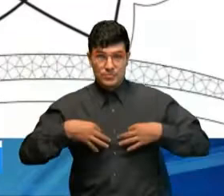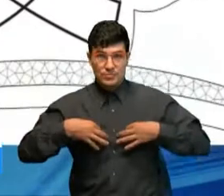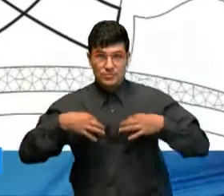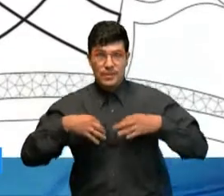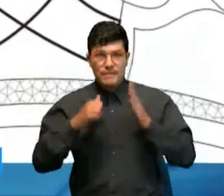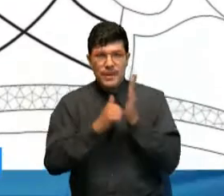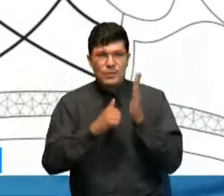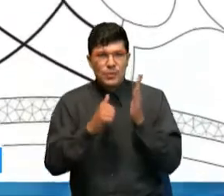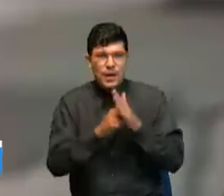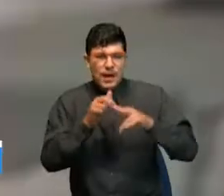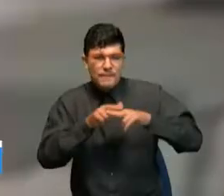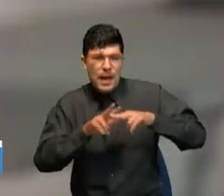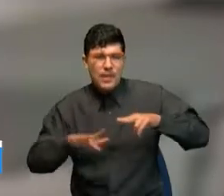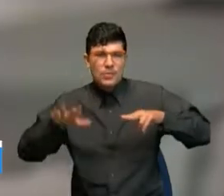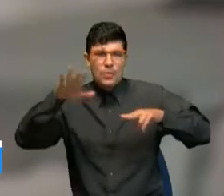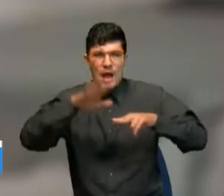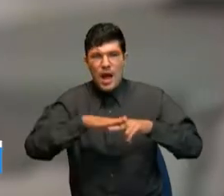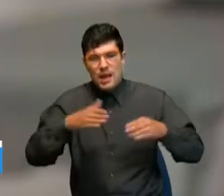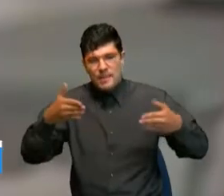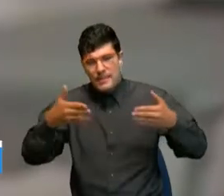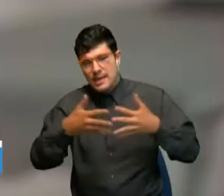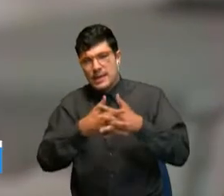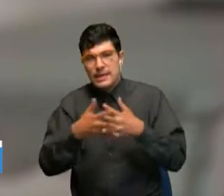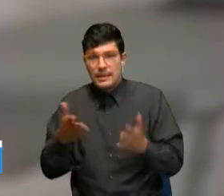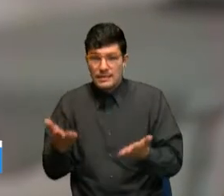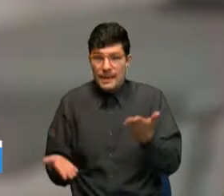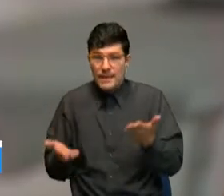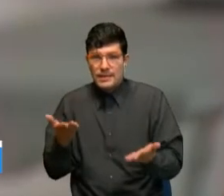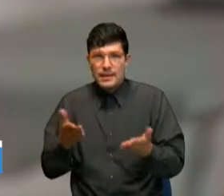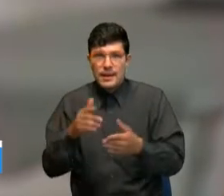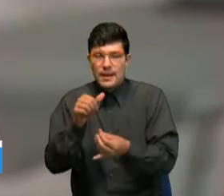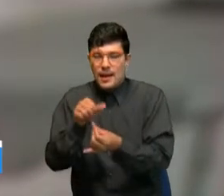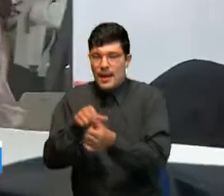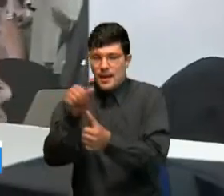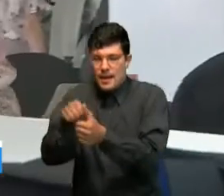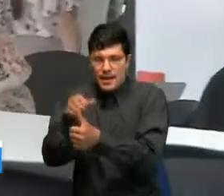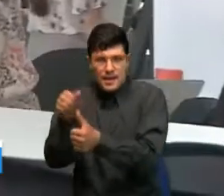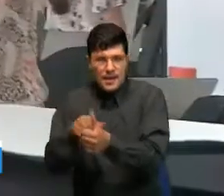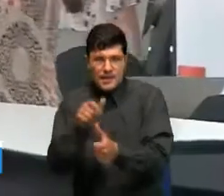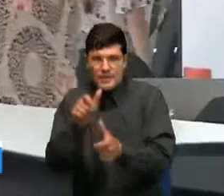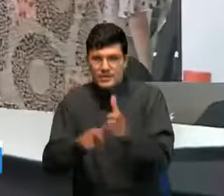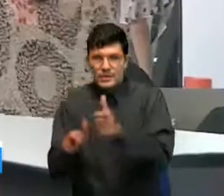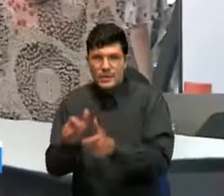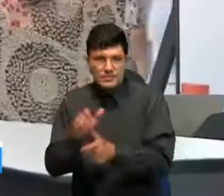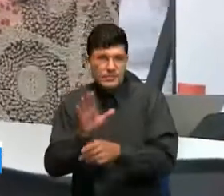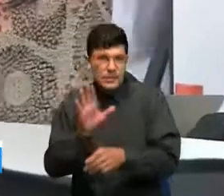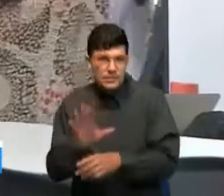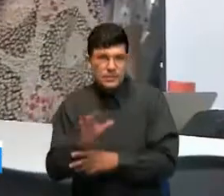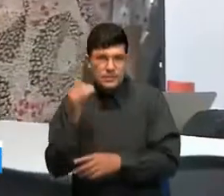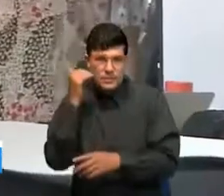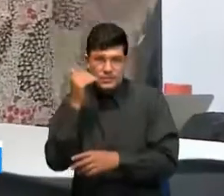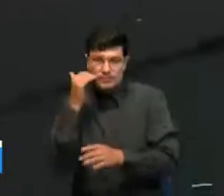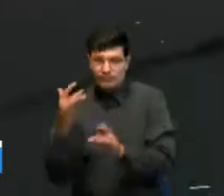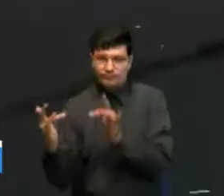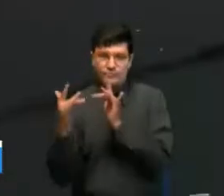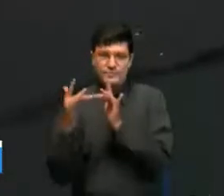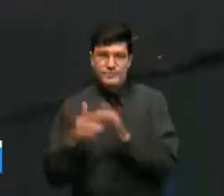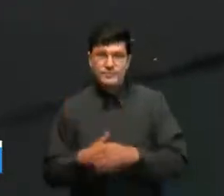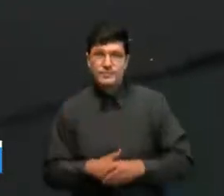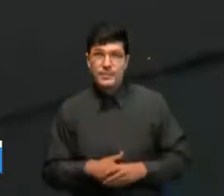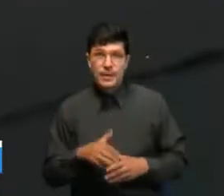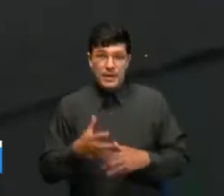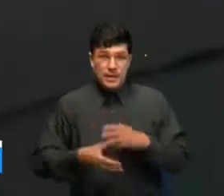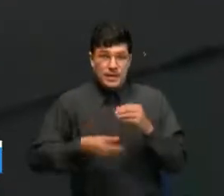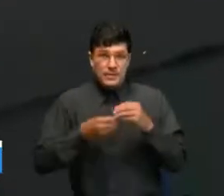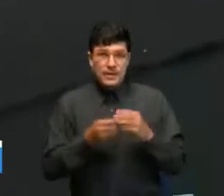sintético o mixto, pues ya dependerá del caso de la paciente, y también posee una malla que lo que permite es que se